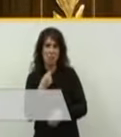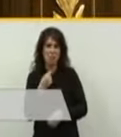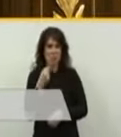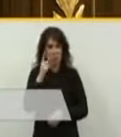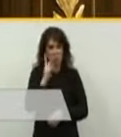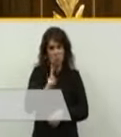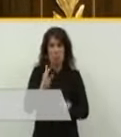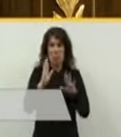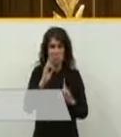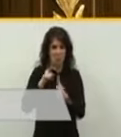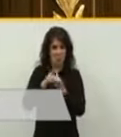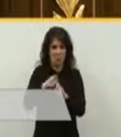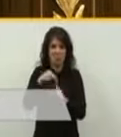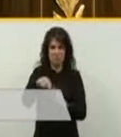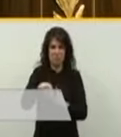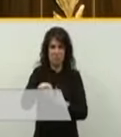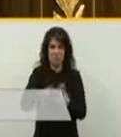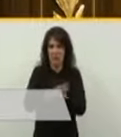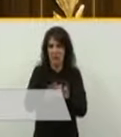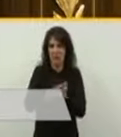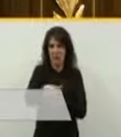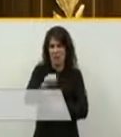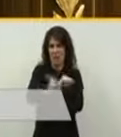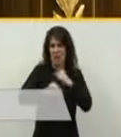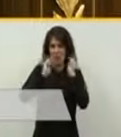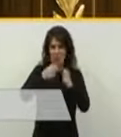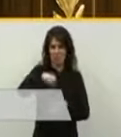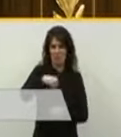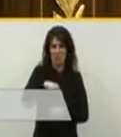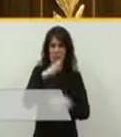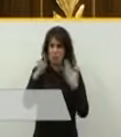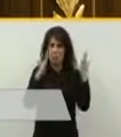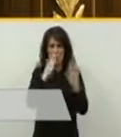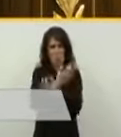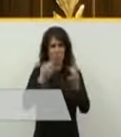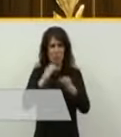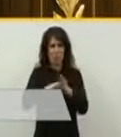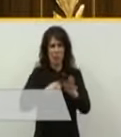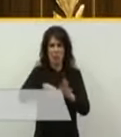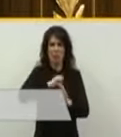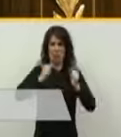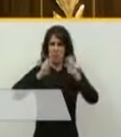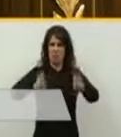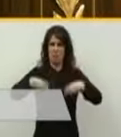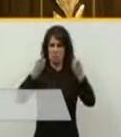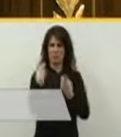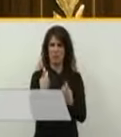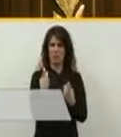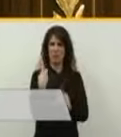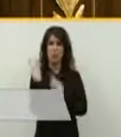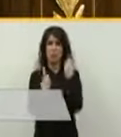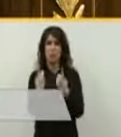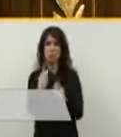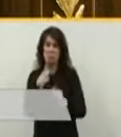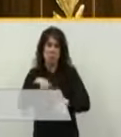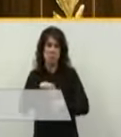Tenemos una oportunidad de oro para que España empiece a hacer las reformas que necesita este país. Hay quien se conforma con un 21% de paro. Hay quien